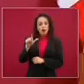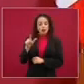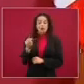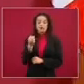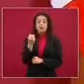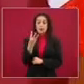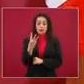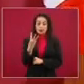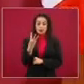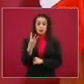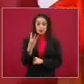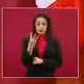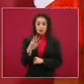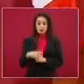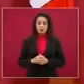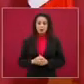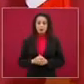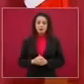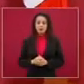3.